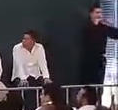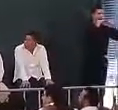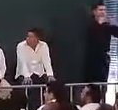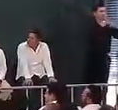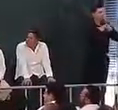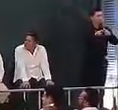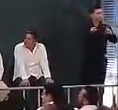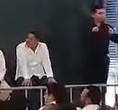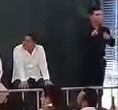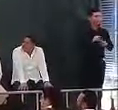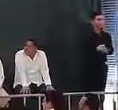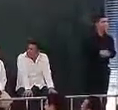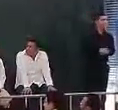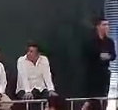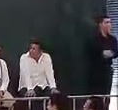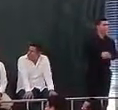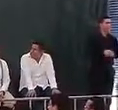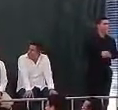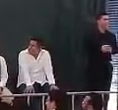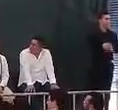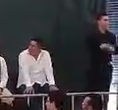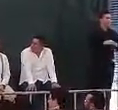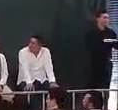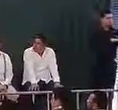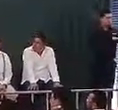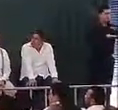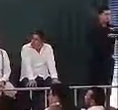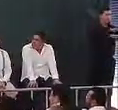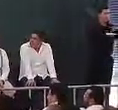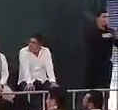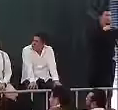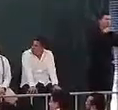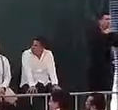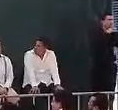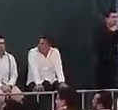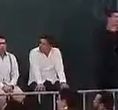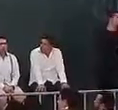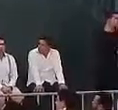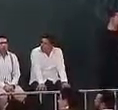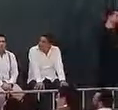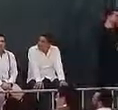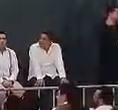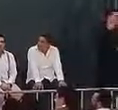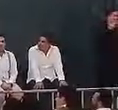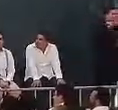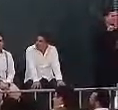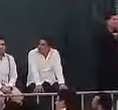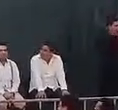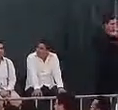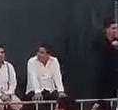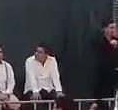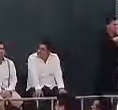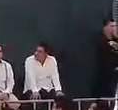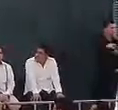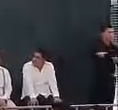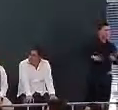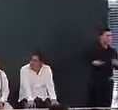La corrupción no se da de abajo hacia arriba. La corrupción se da de arriba para abajo.